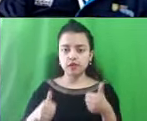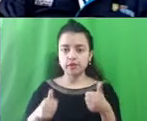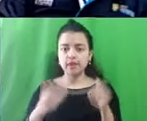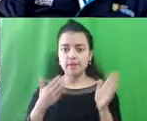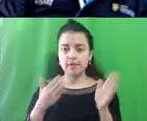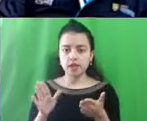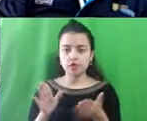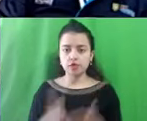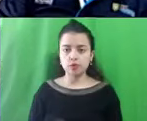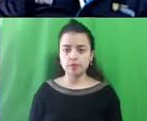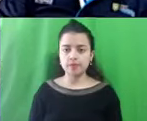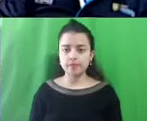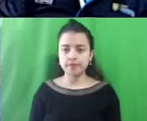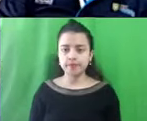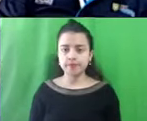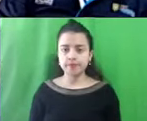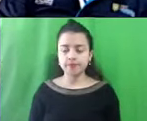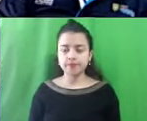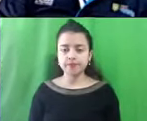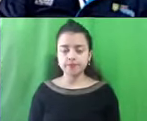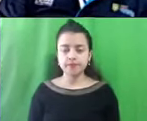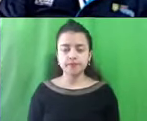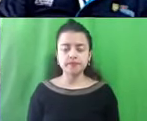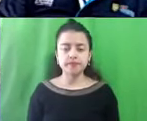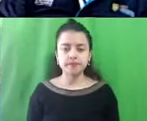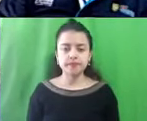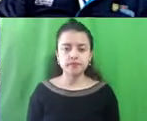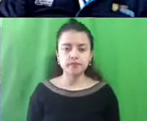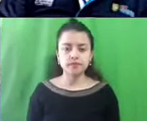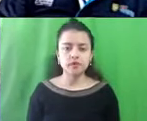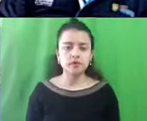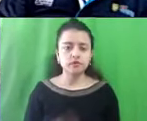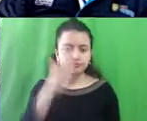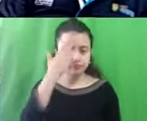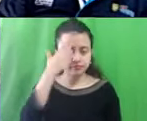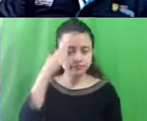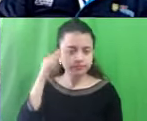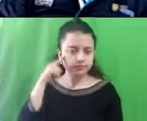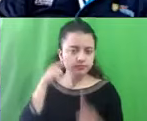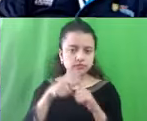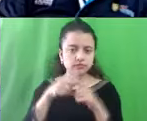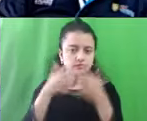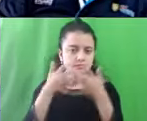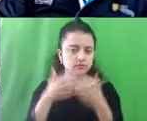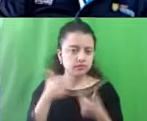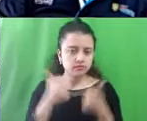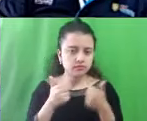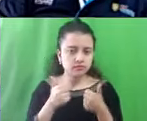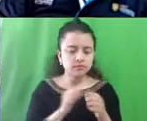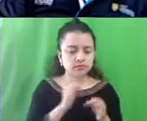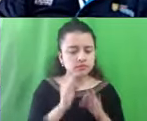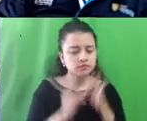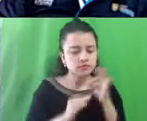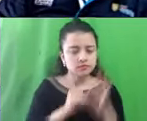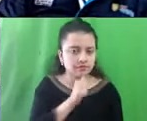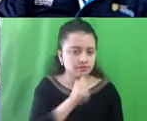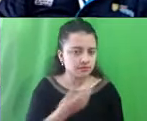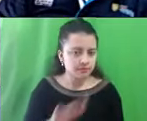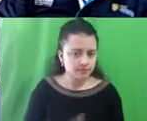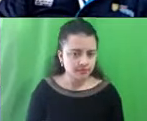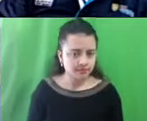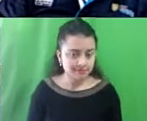Pues lo que hace en sí, el objeto principal de la empresa es la gestión integral del agua, ¿cierto? Y yo me acuerdo que cuando yo